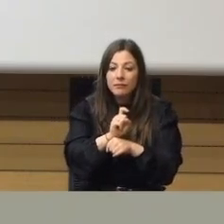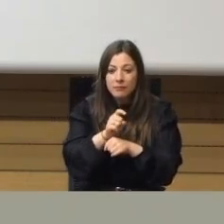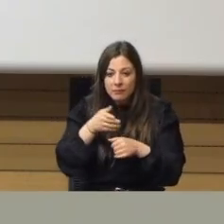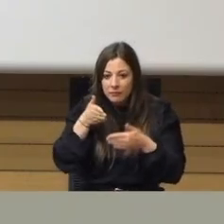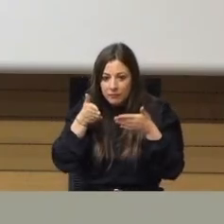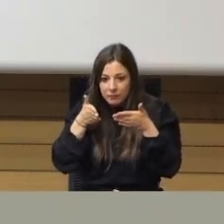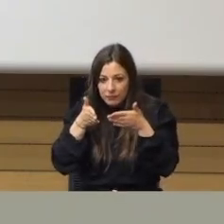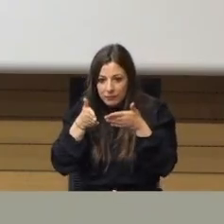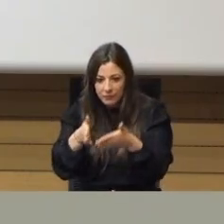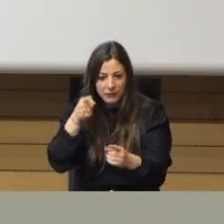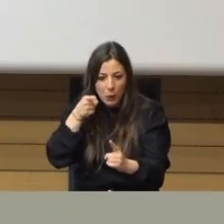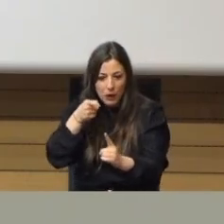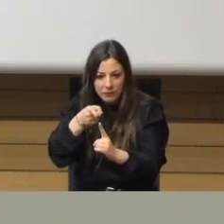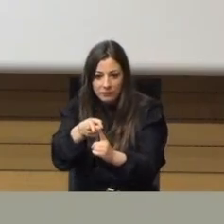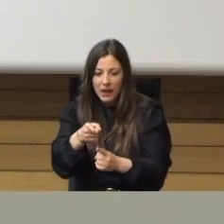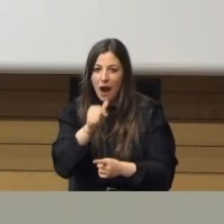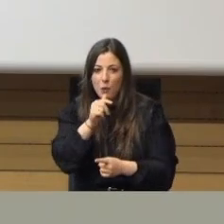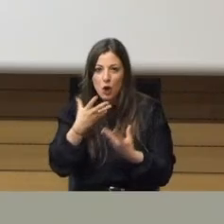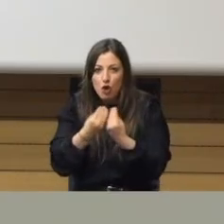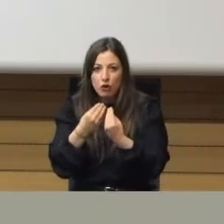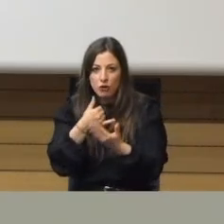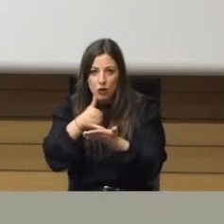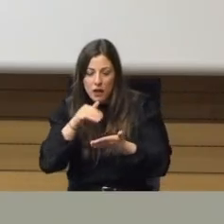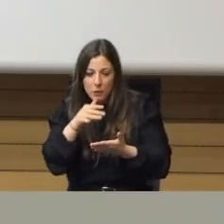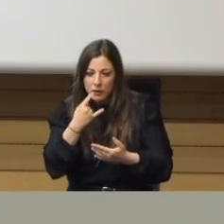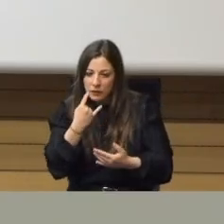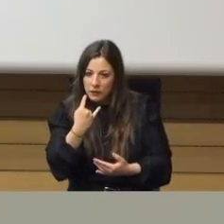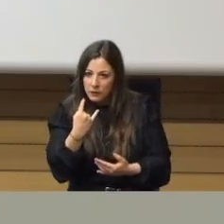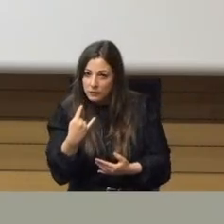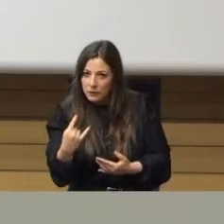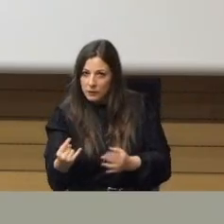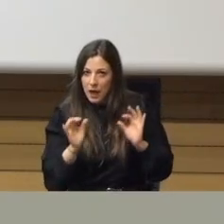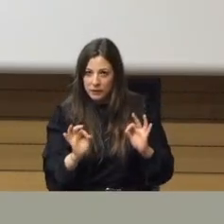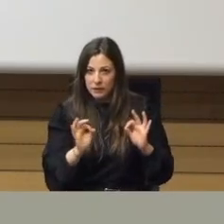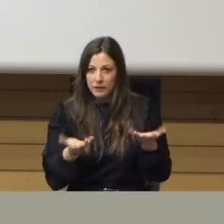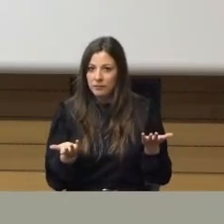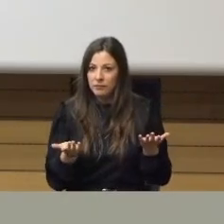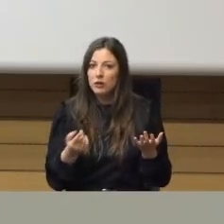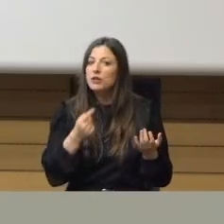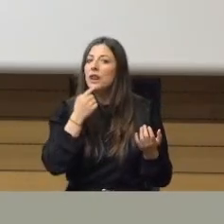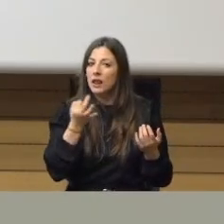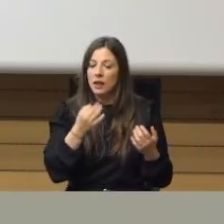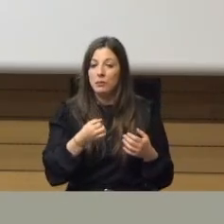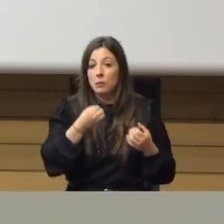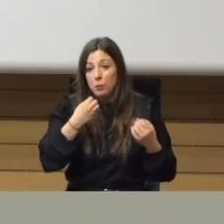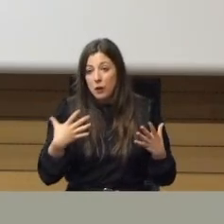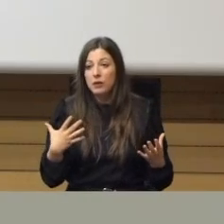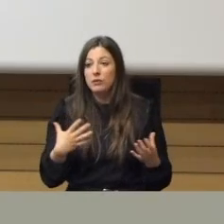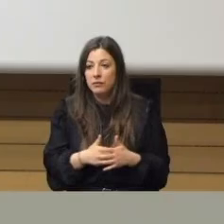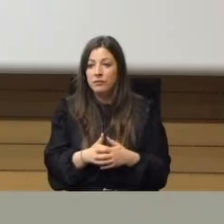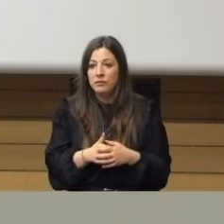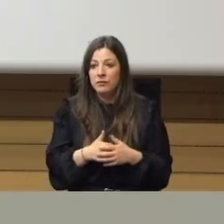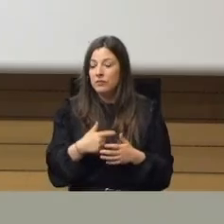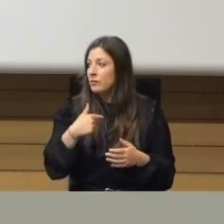La cocaína. ¿Vale? ¿Por qué? Porque es irresistible. Entonces, ¿qué nos dice? Bueno, claro, yo meto a